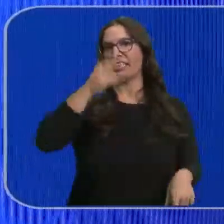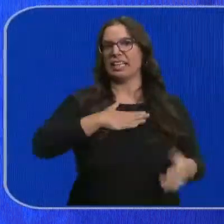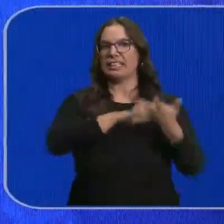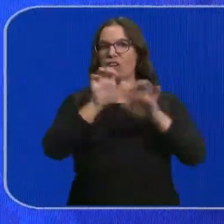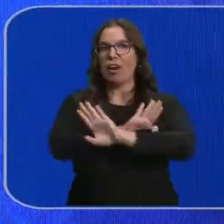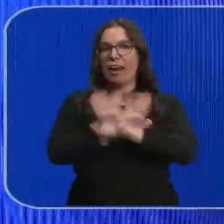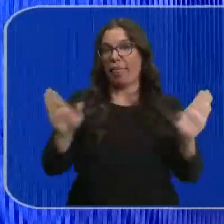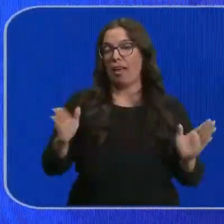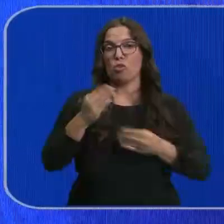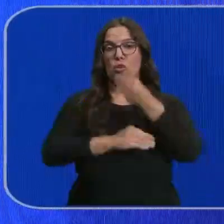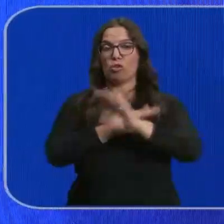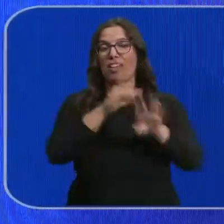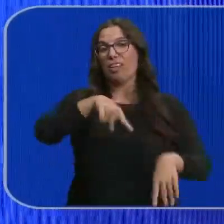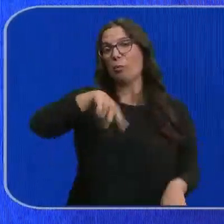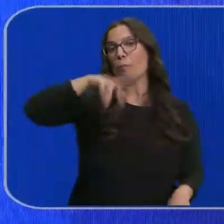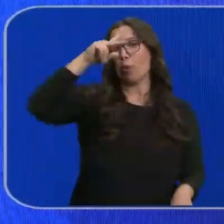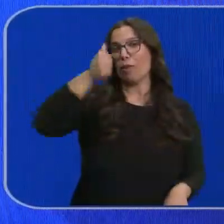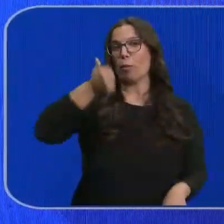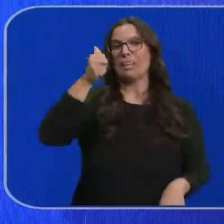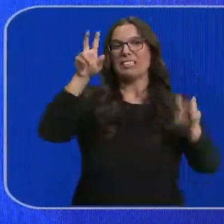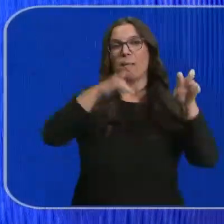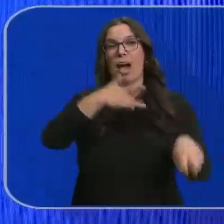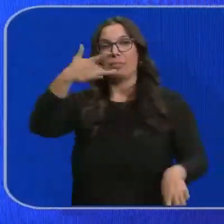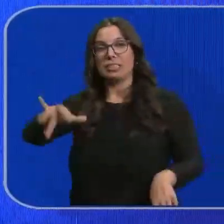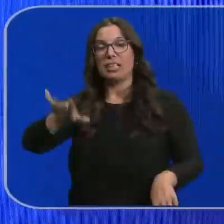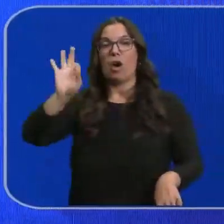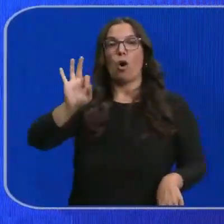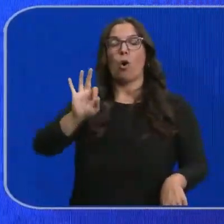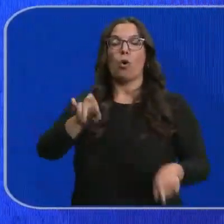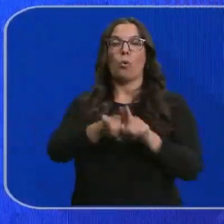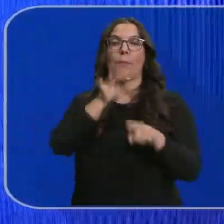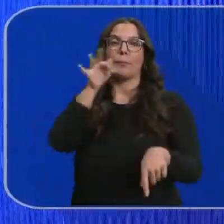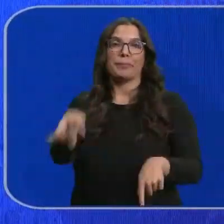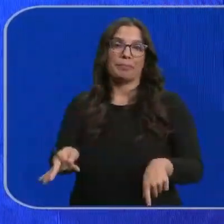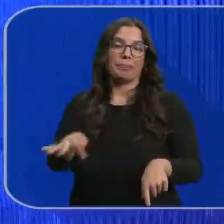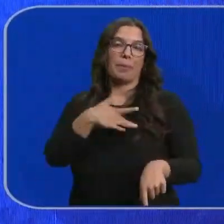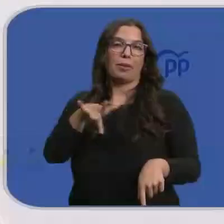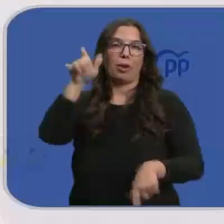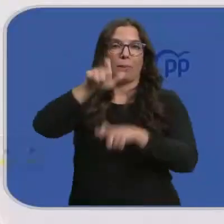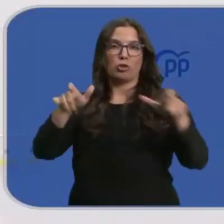Castilla y León y que estén más preocupados por la amnistía y el indulto a los independentistas.